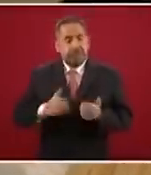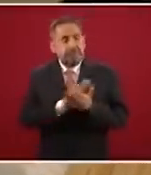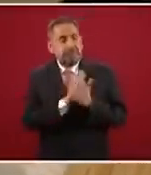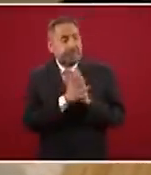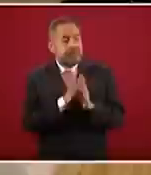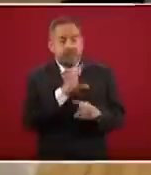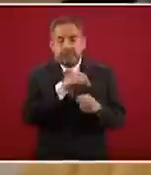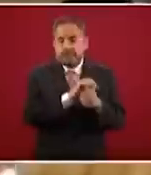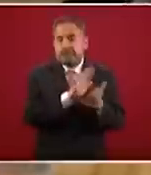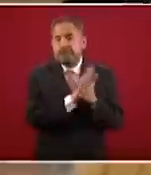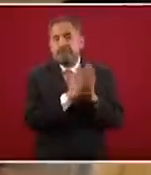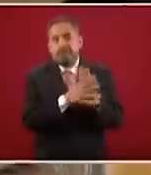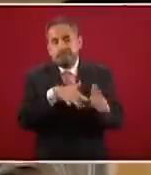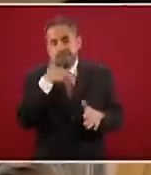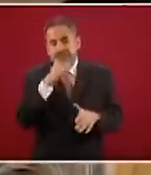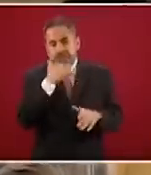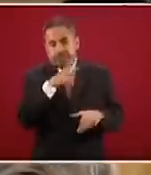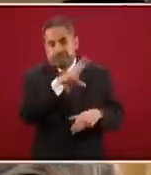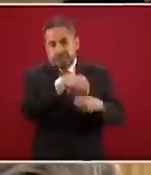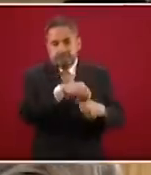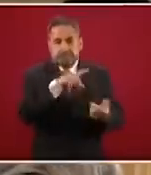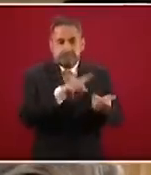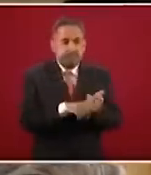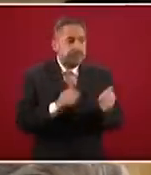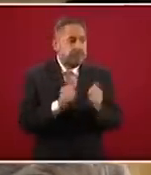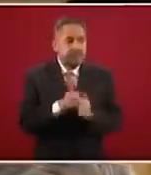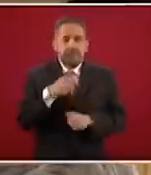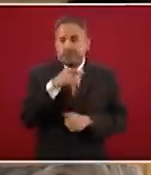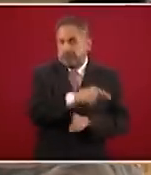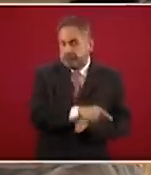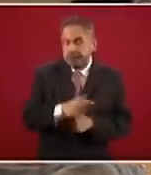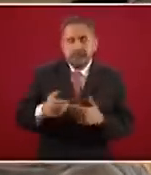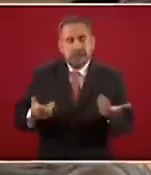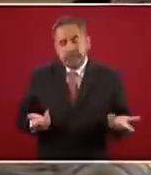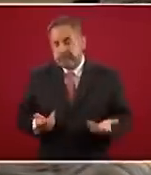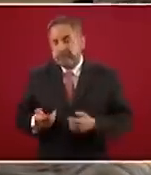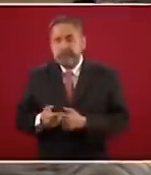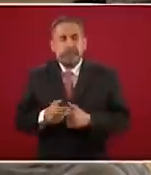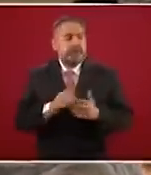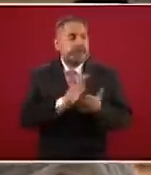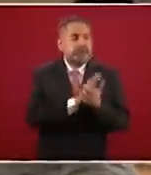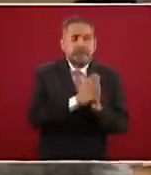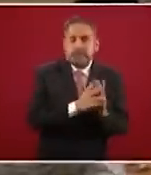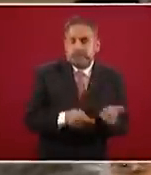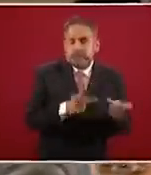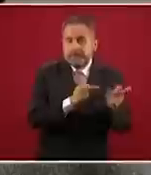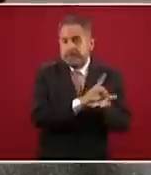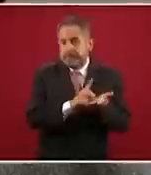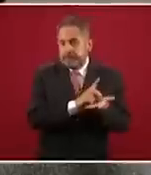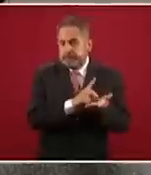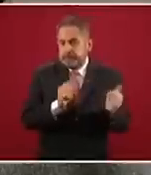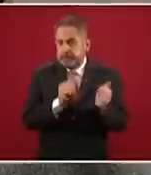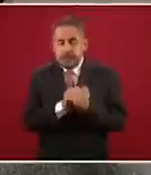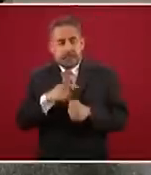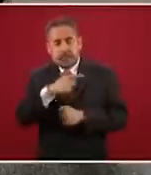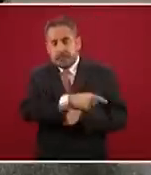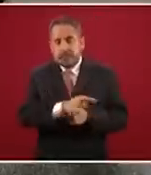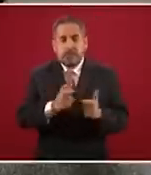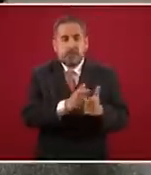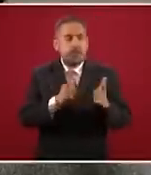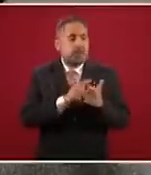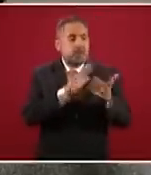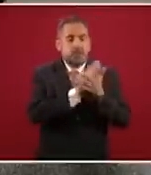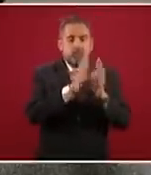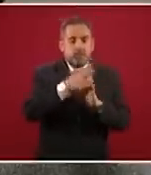que pudieran haber estado involucrados en asuntos de narcotráfico y negociaciones con el cártel de Sinaloa?